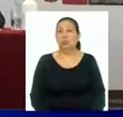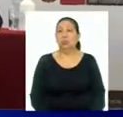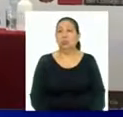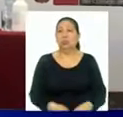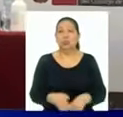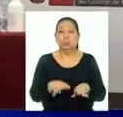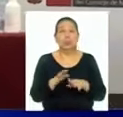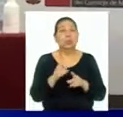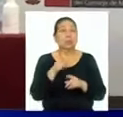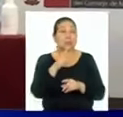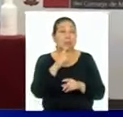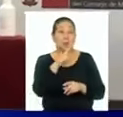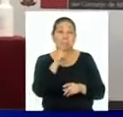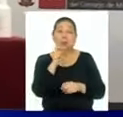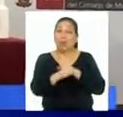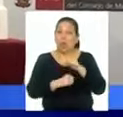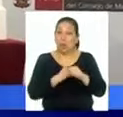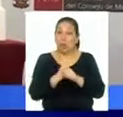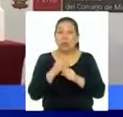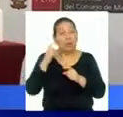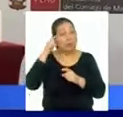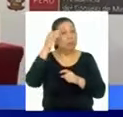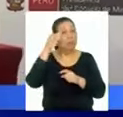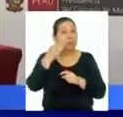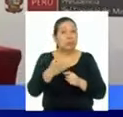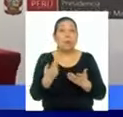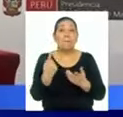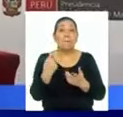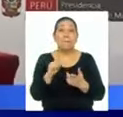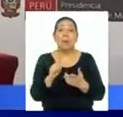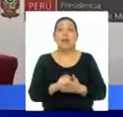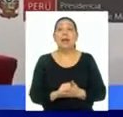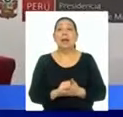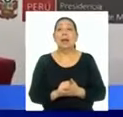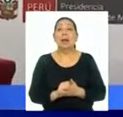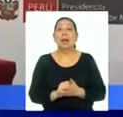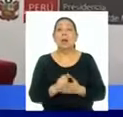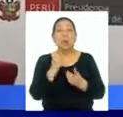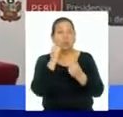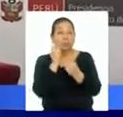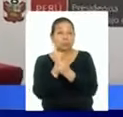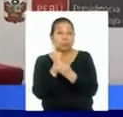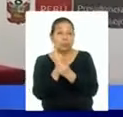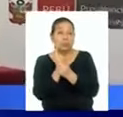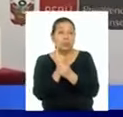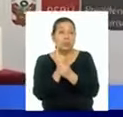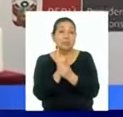fiestas polibicentenario, se incluye también las previsiones del caso para cuando se conozca el resultado